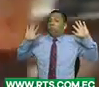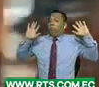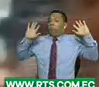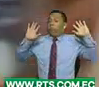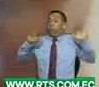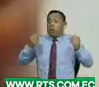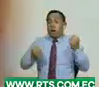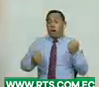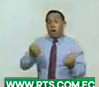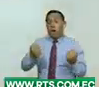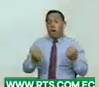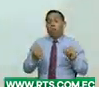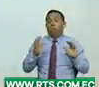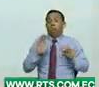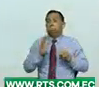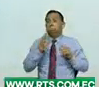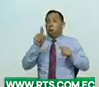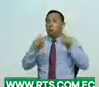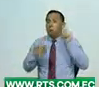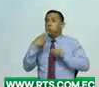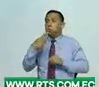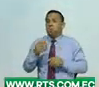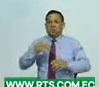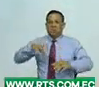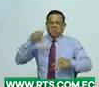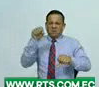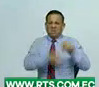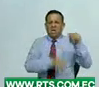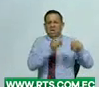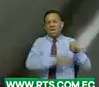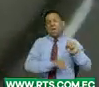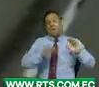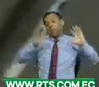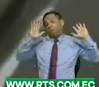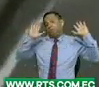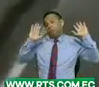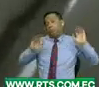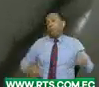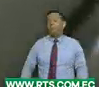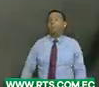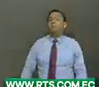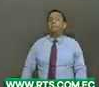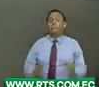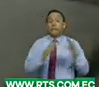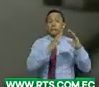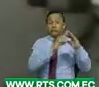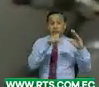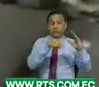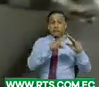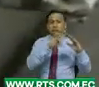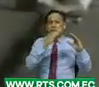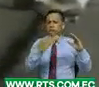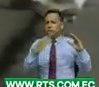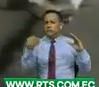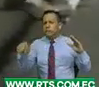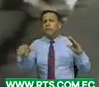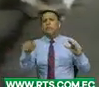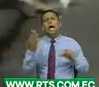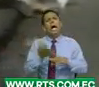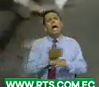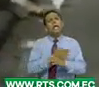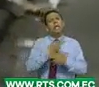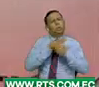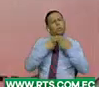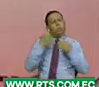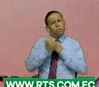que ya le han hecho ver a tan sólo cinco casas más adelante en el mes de noviembre del año anterior